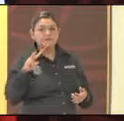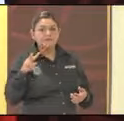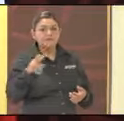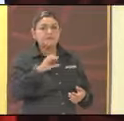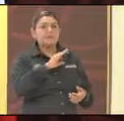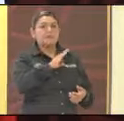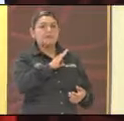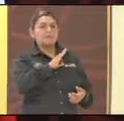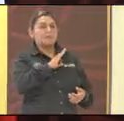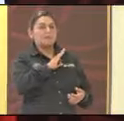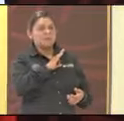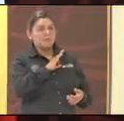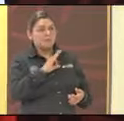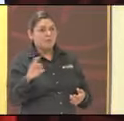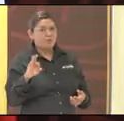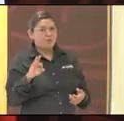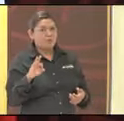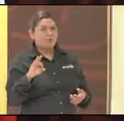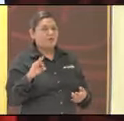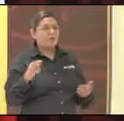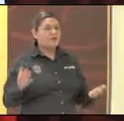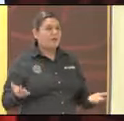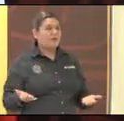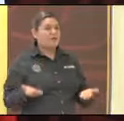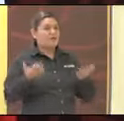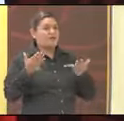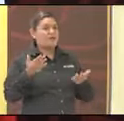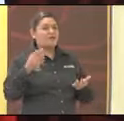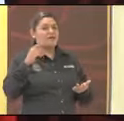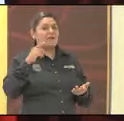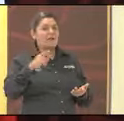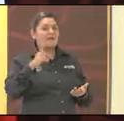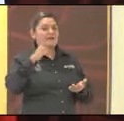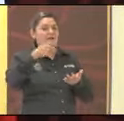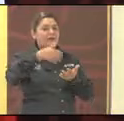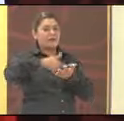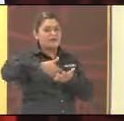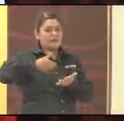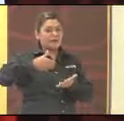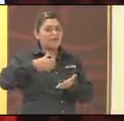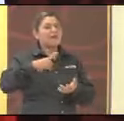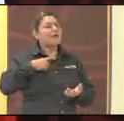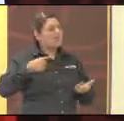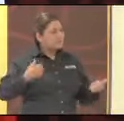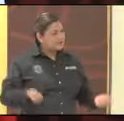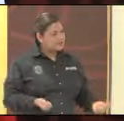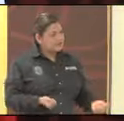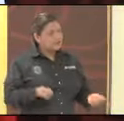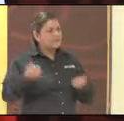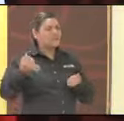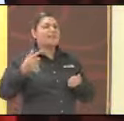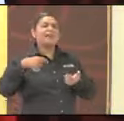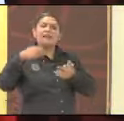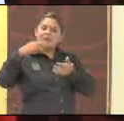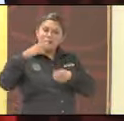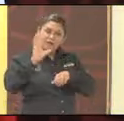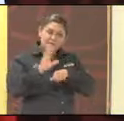poder poner a flote la draga, y la vamos a sacar y la vamos a